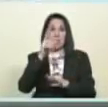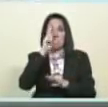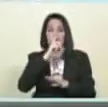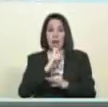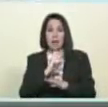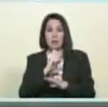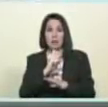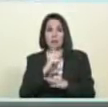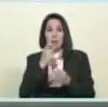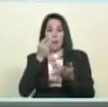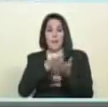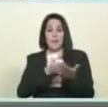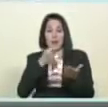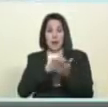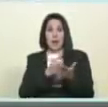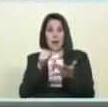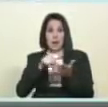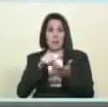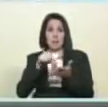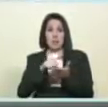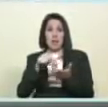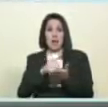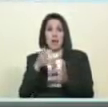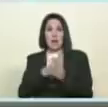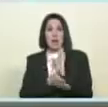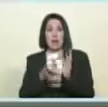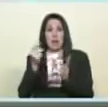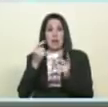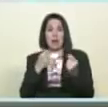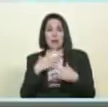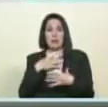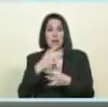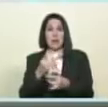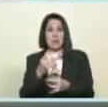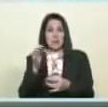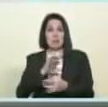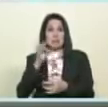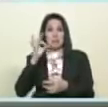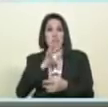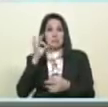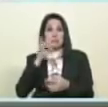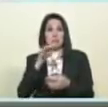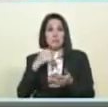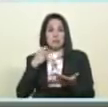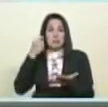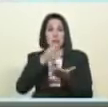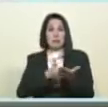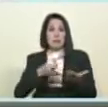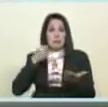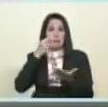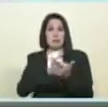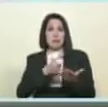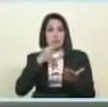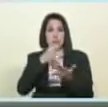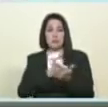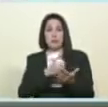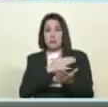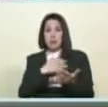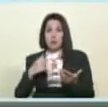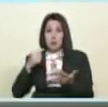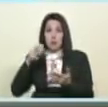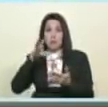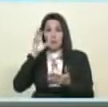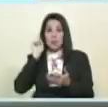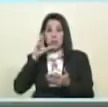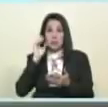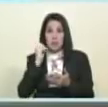pagar capital e intereses de esa deuda. Entendido, ¿verdad? Eso hasta ahí entendemos. Yo quiero que me entienda muy bien